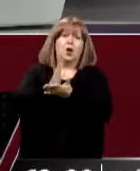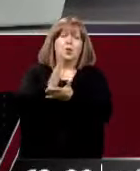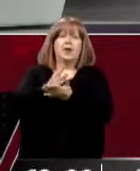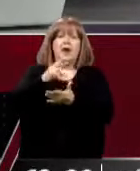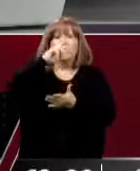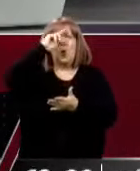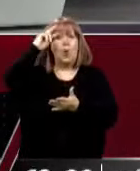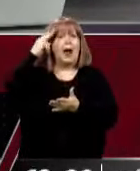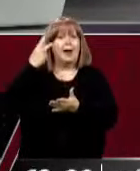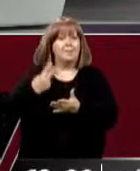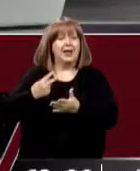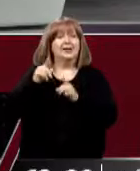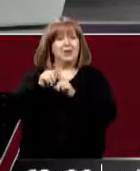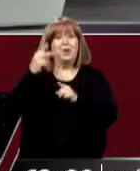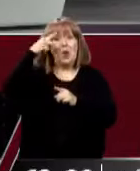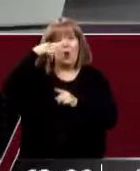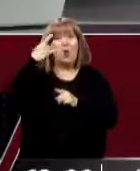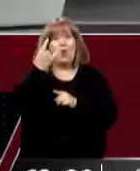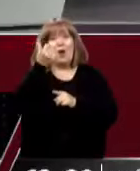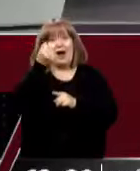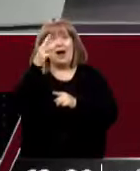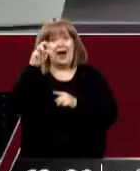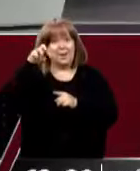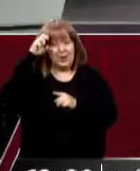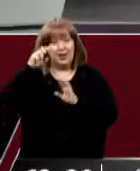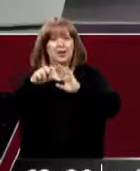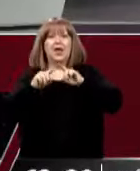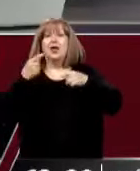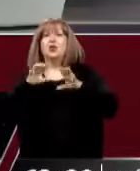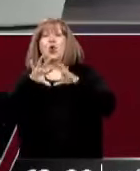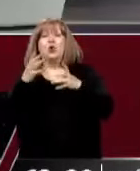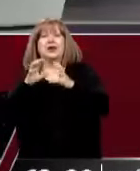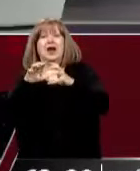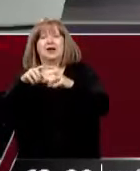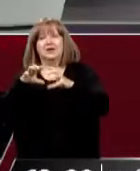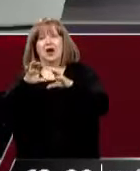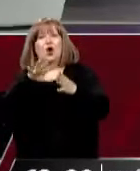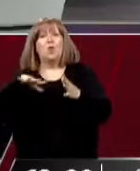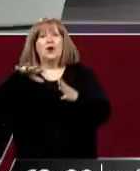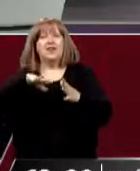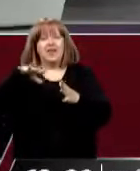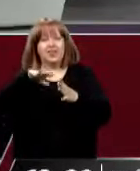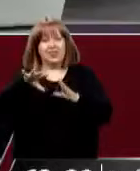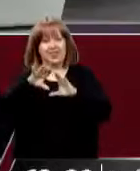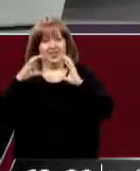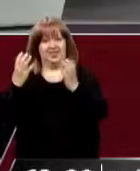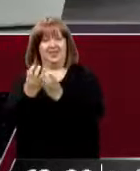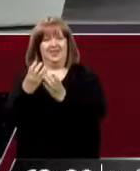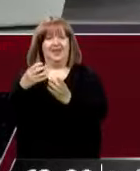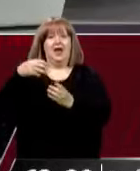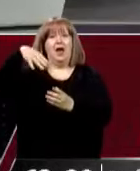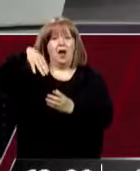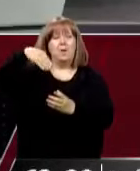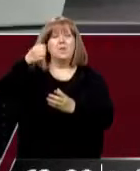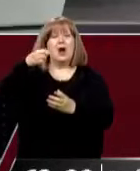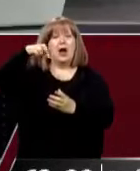u otras que realmente ha habido una deuda histórica y que se ha ido reparando escasamente. Totalmente, pero no teníamos la idea de mapuches